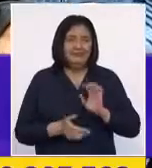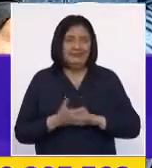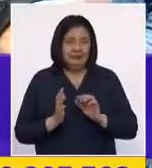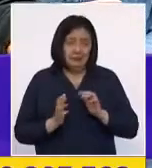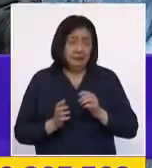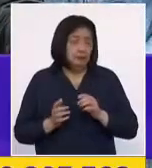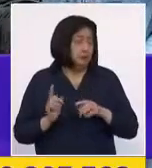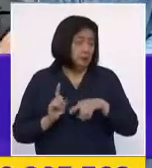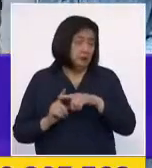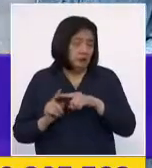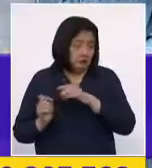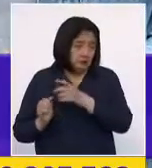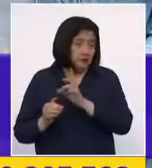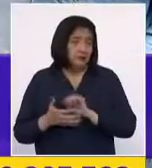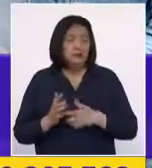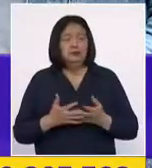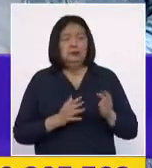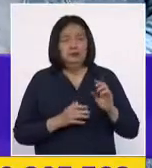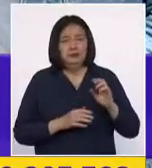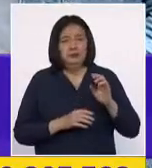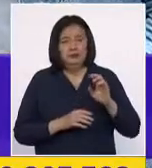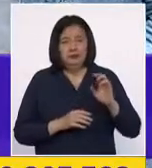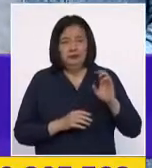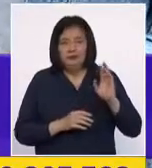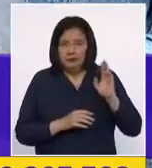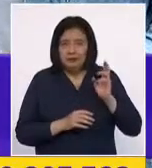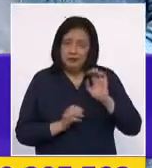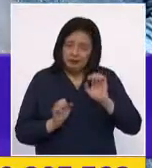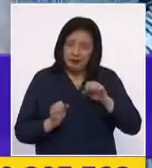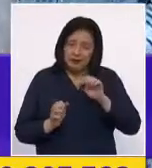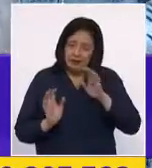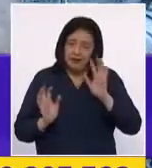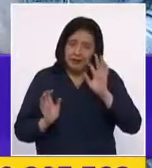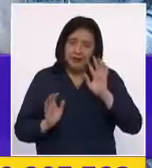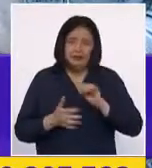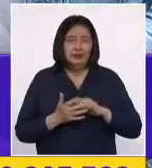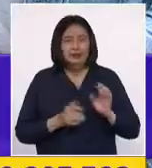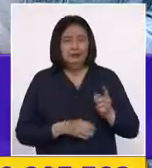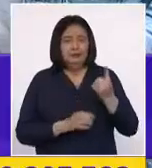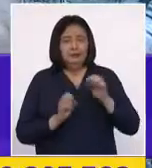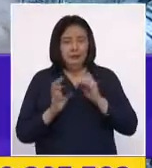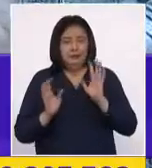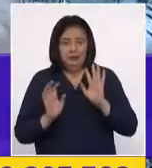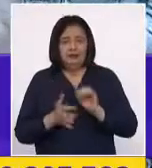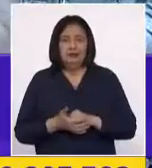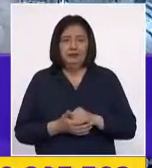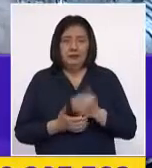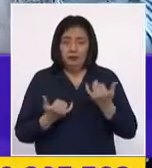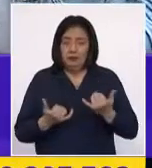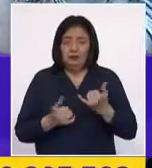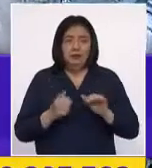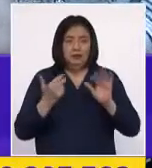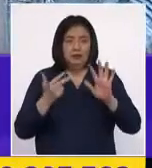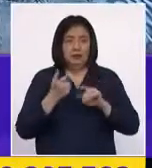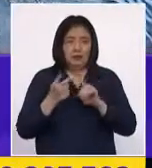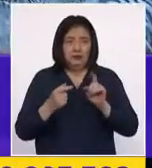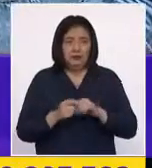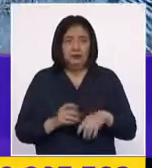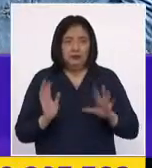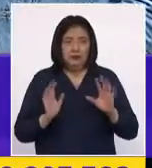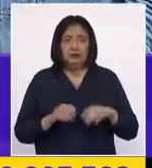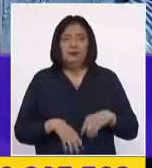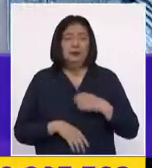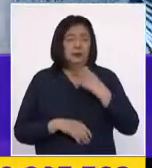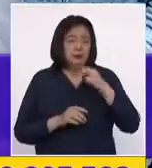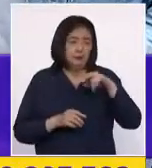el buen sentido de la palabra, entre los entrenadores. Pero hay piconería, te aviso, desde el día 1. Así que, por favor, hoy a las 8:30 de la noche, La Voz